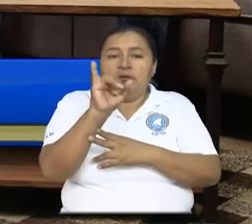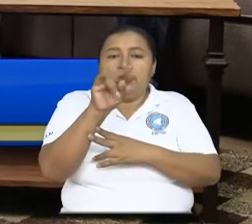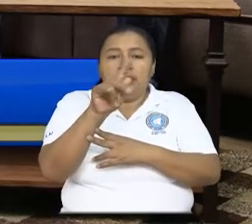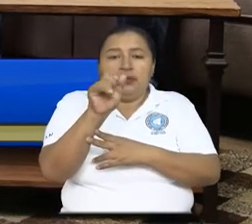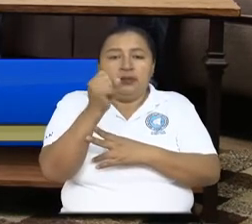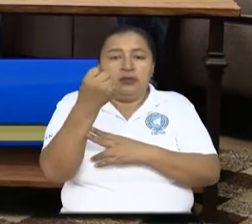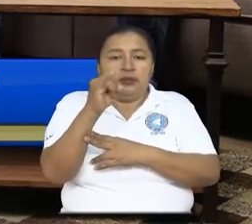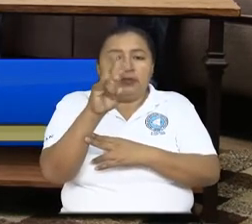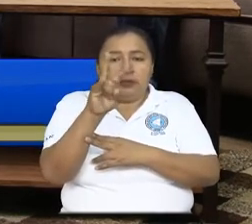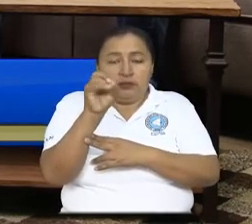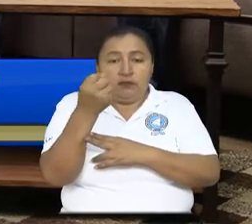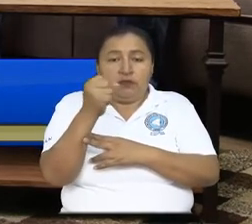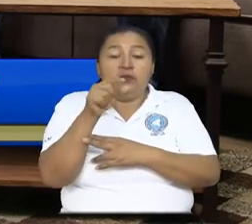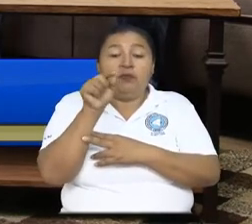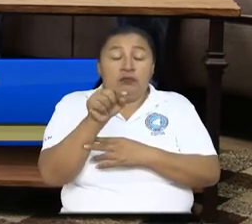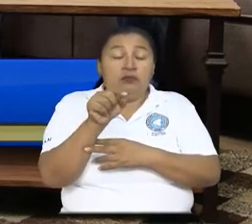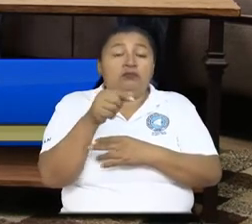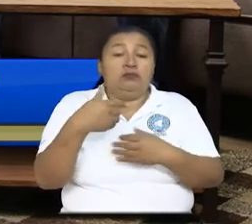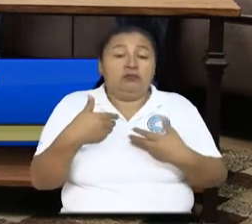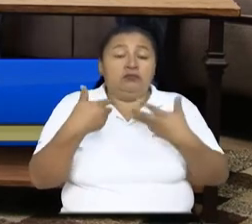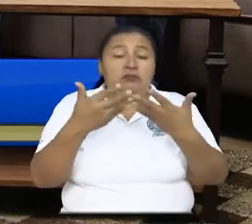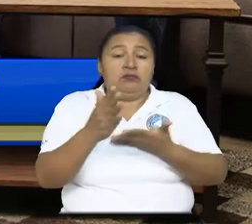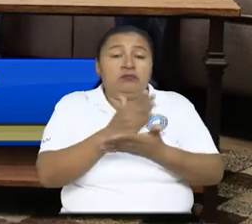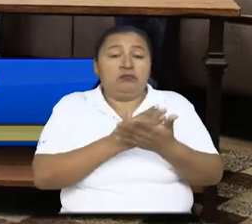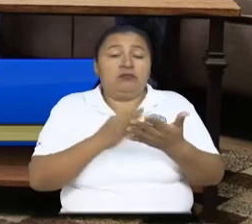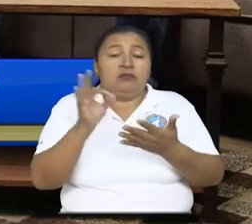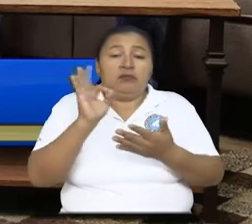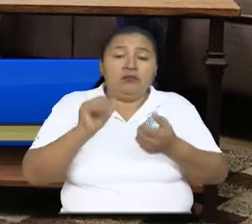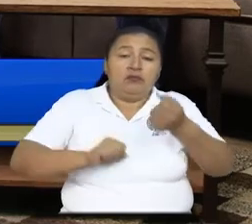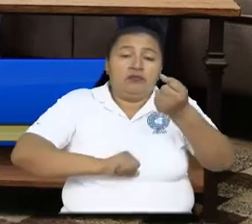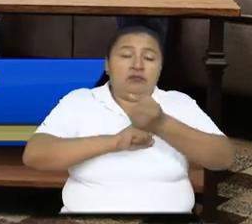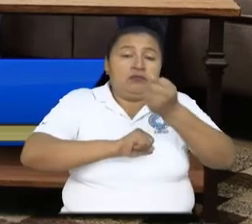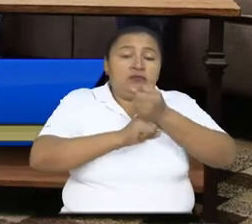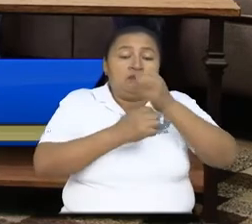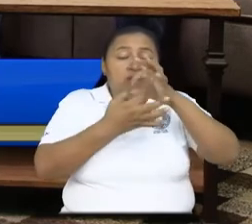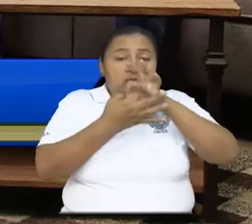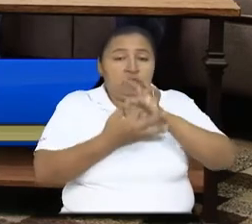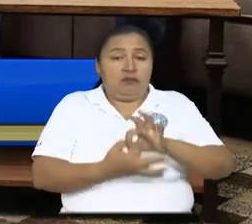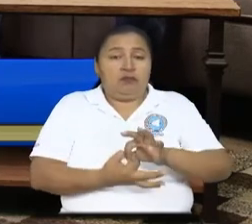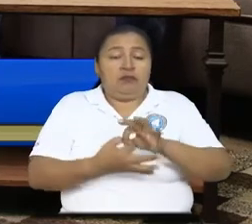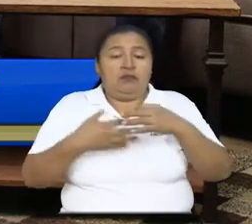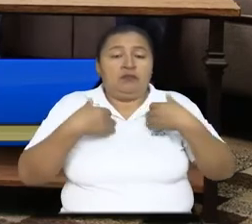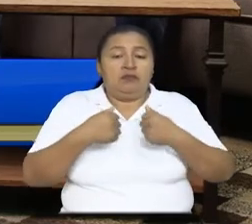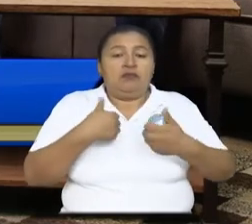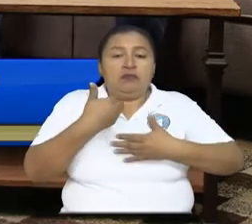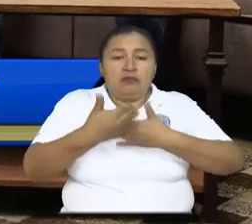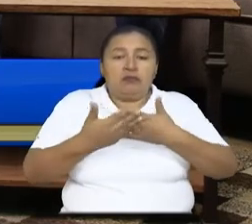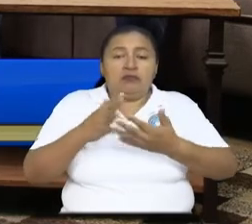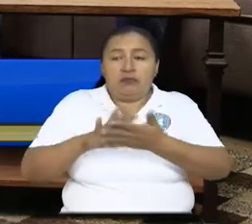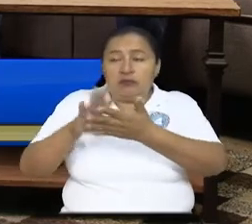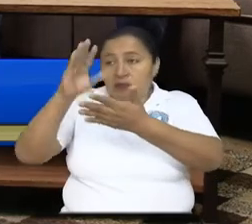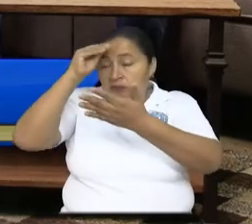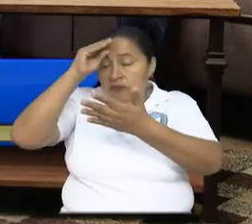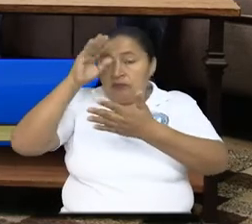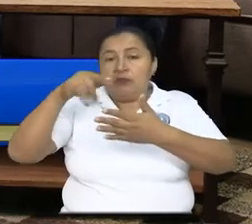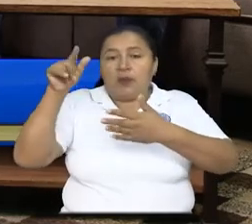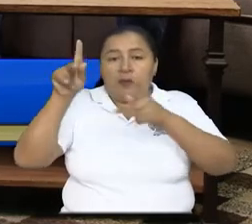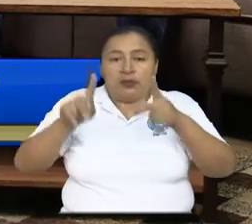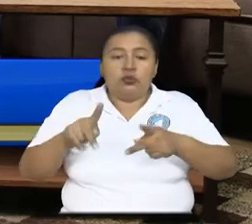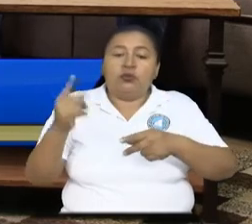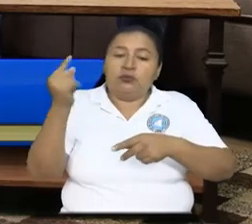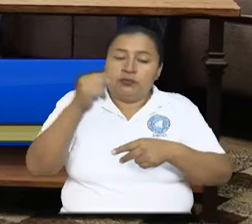eso le da alguna manera fortaleza al sistema de salud el preparar precisamente a los recursos humanos